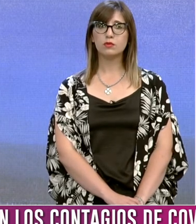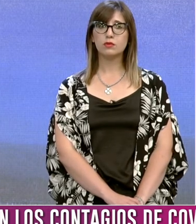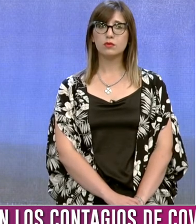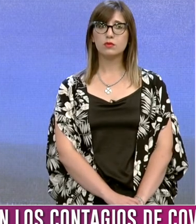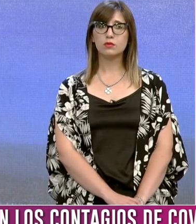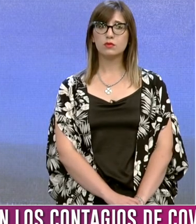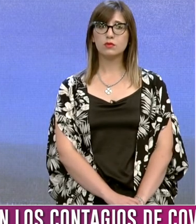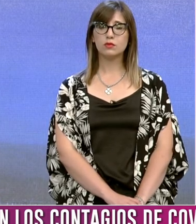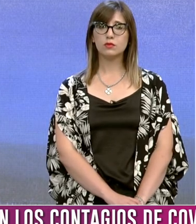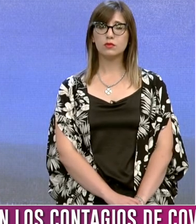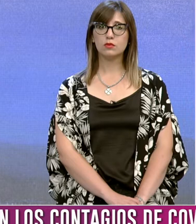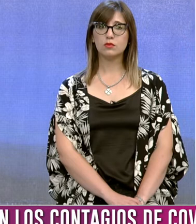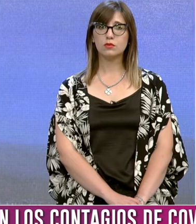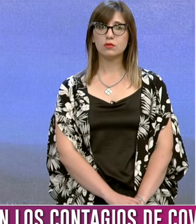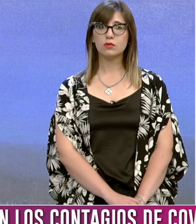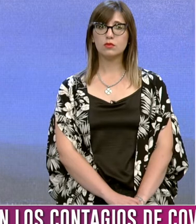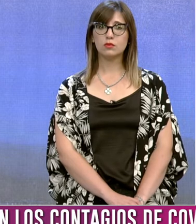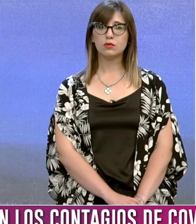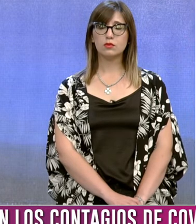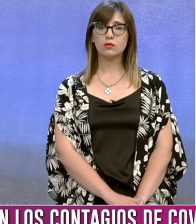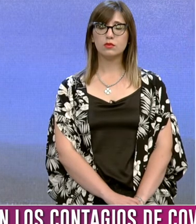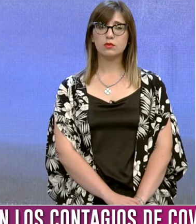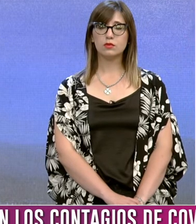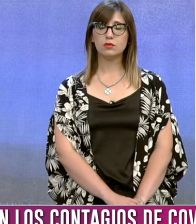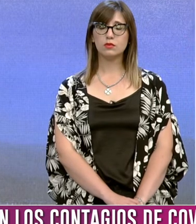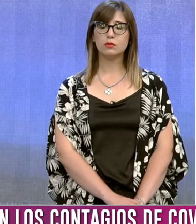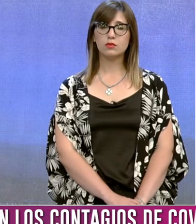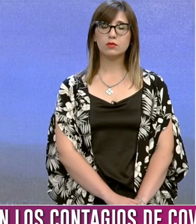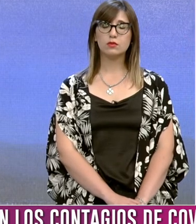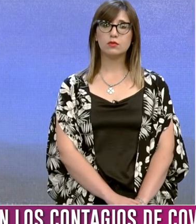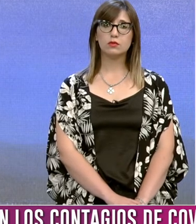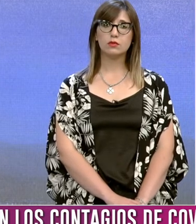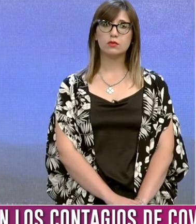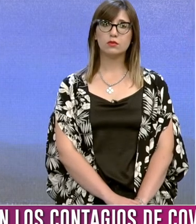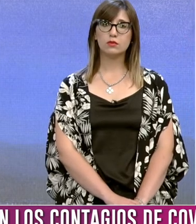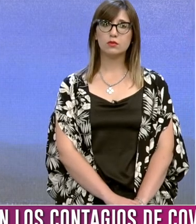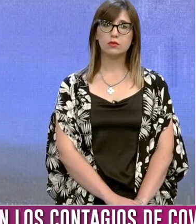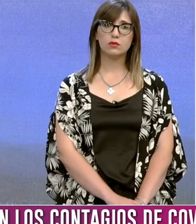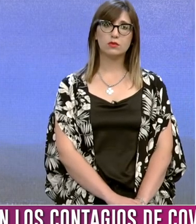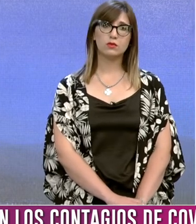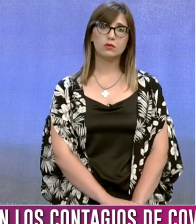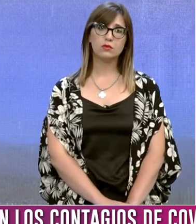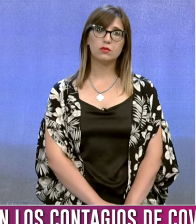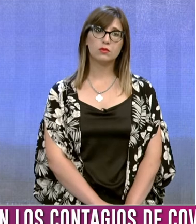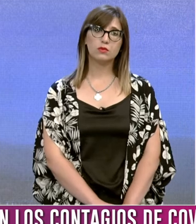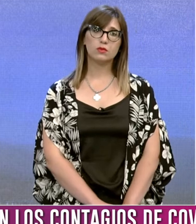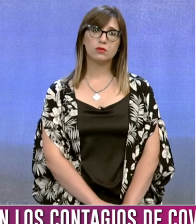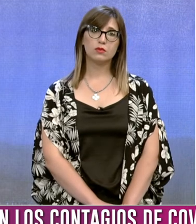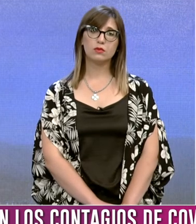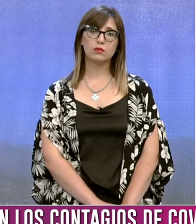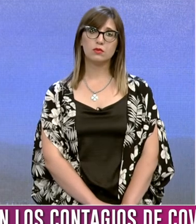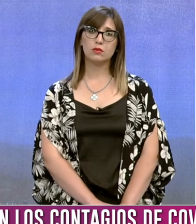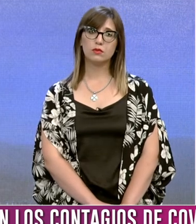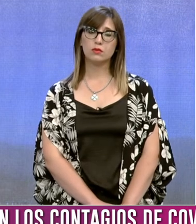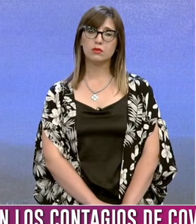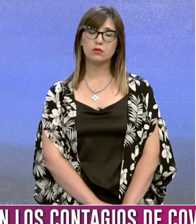esta ola tan grande, que venimos de 250 casos, 500 casos, 750 casos, que